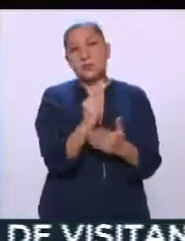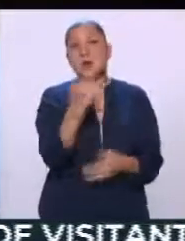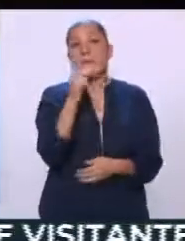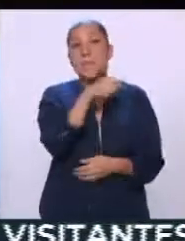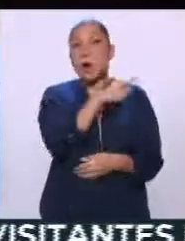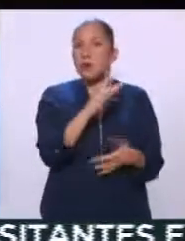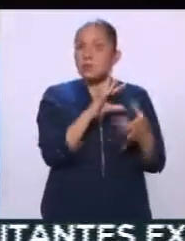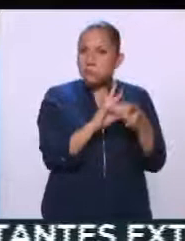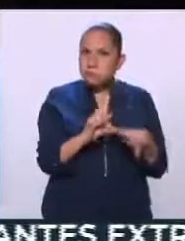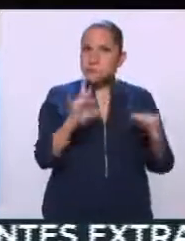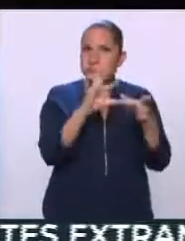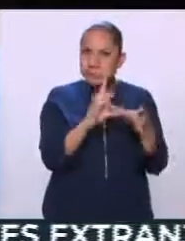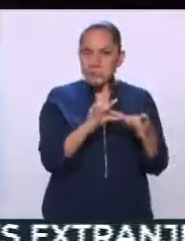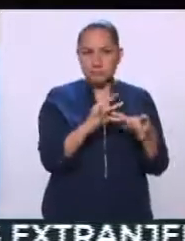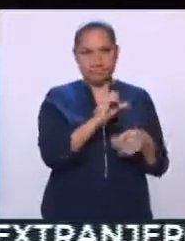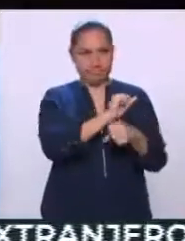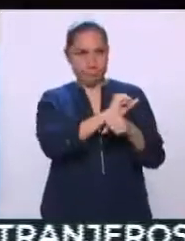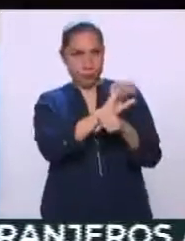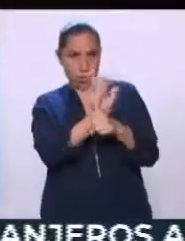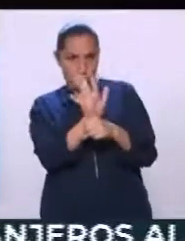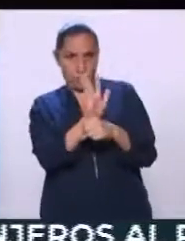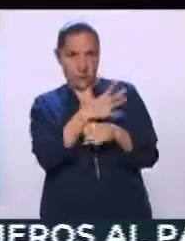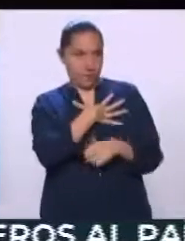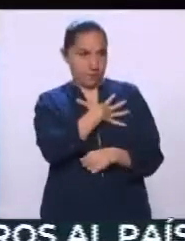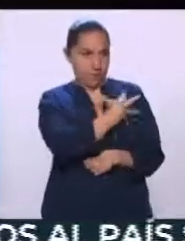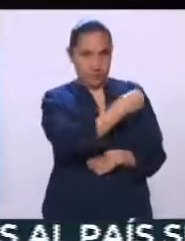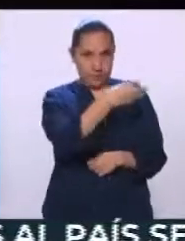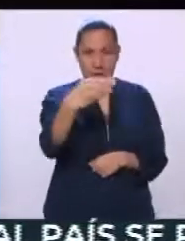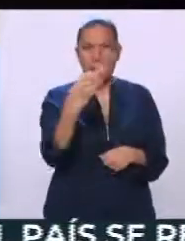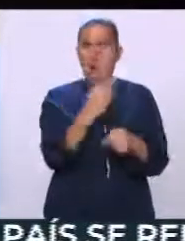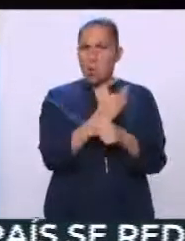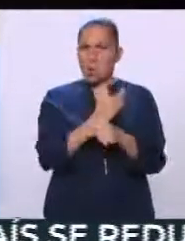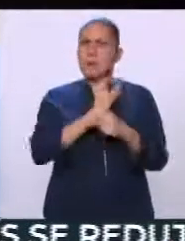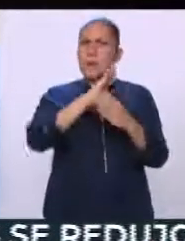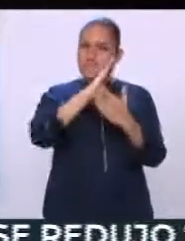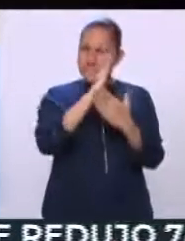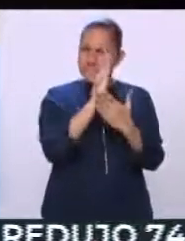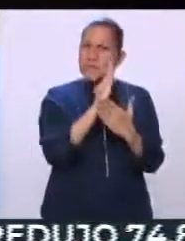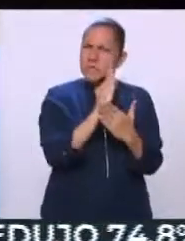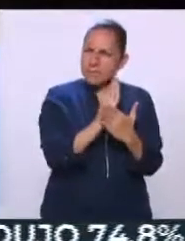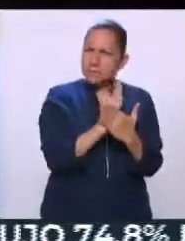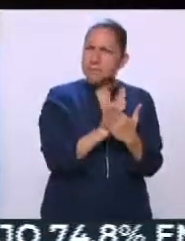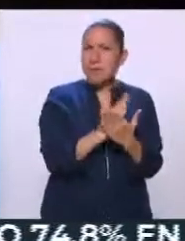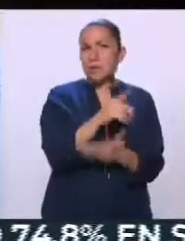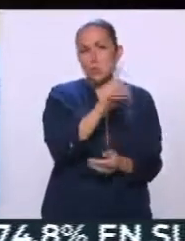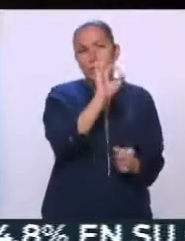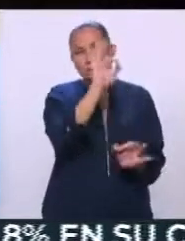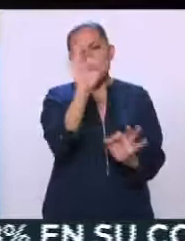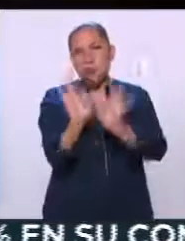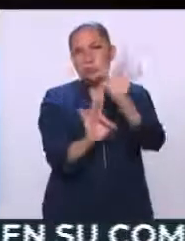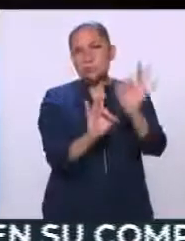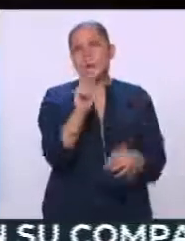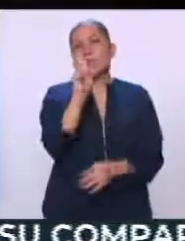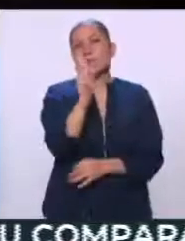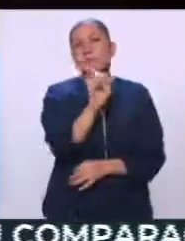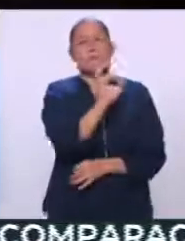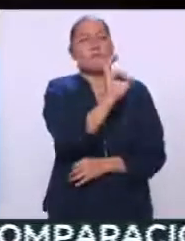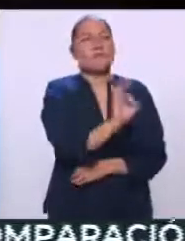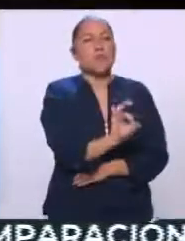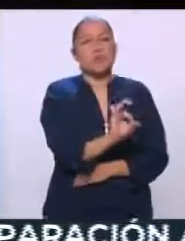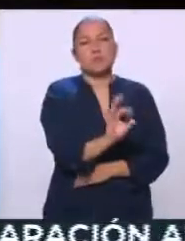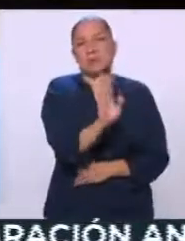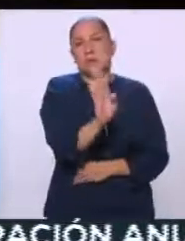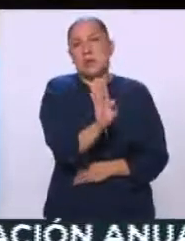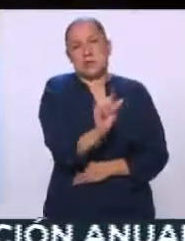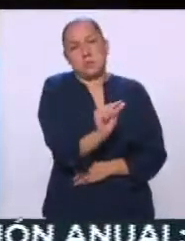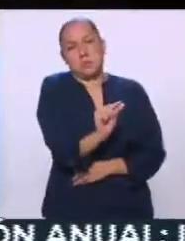en México va cediendo un poco, ¿no? Son números, por supuesto, favorables en términos tendenciales, pero poco a poco vamos